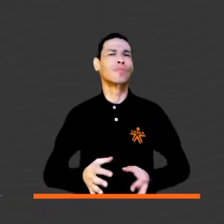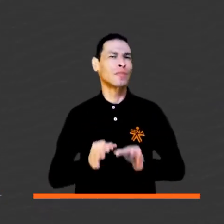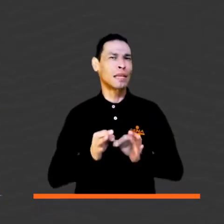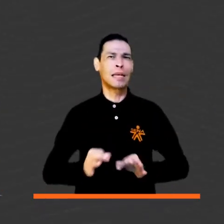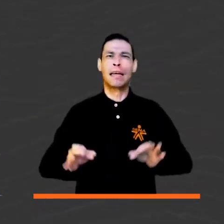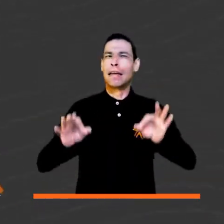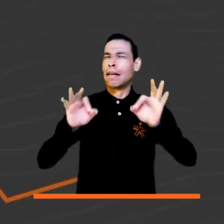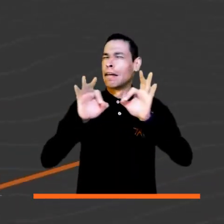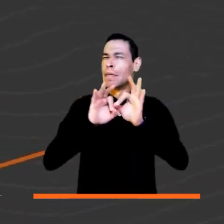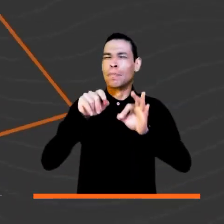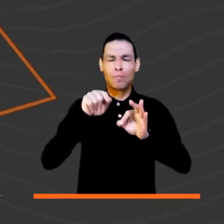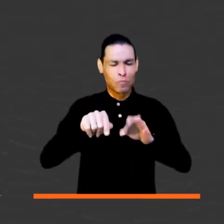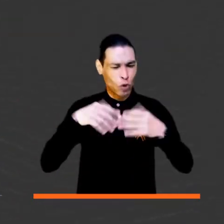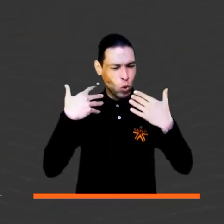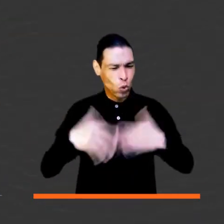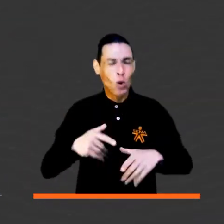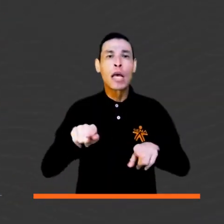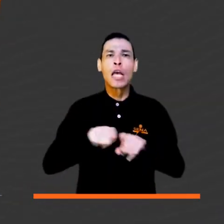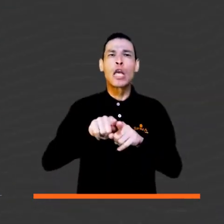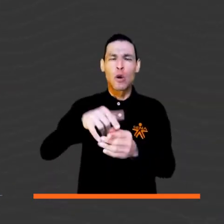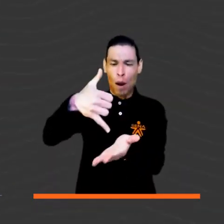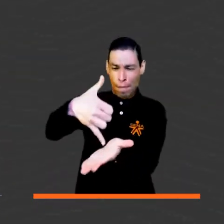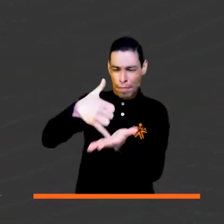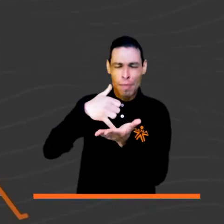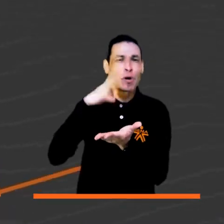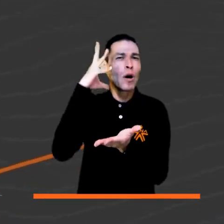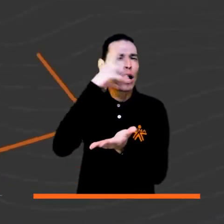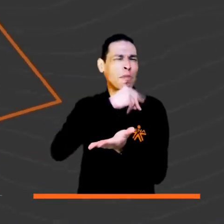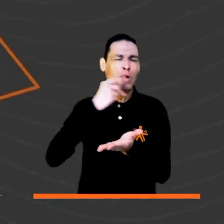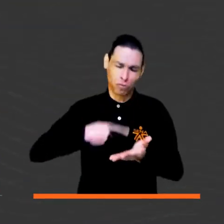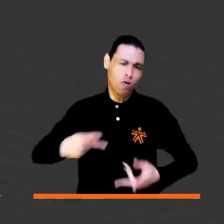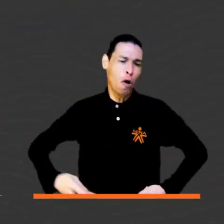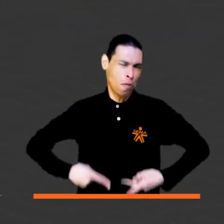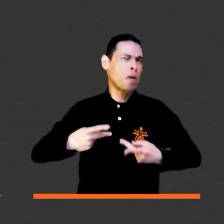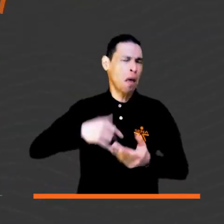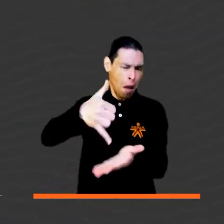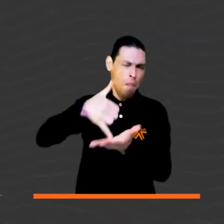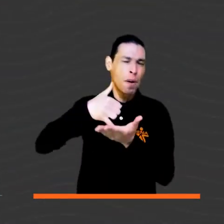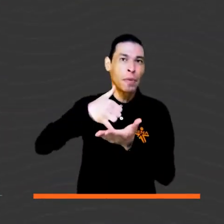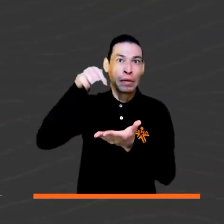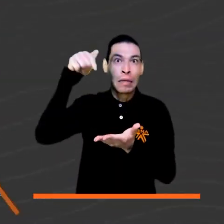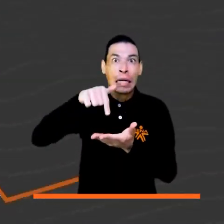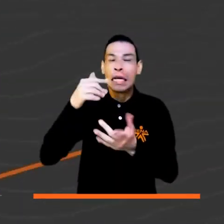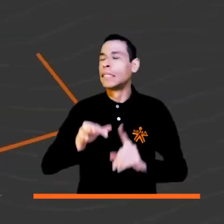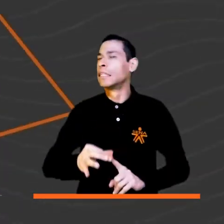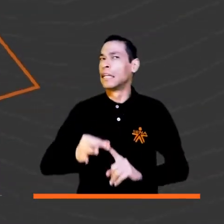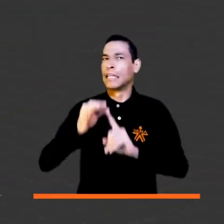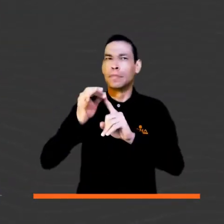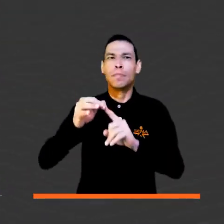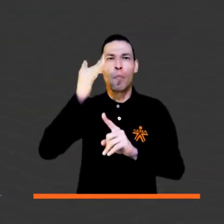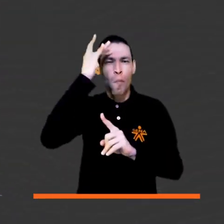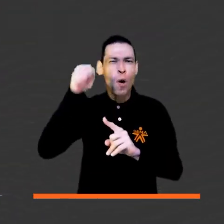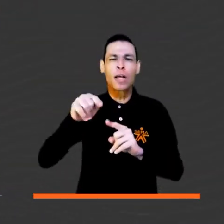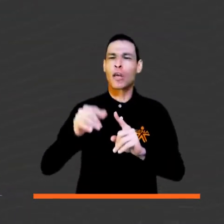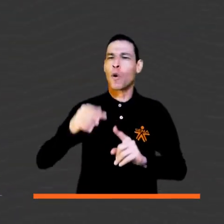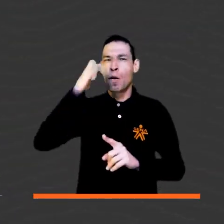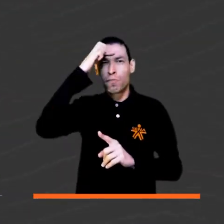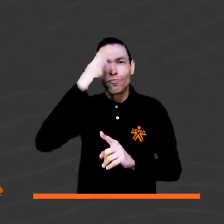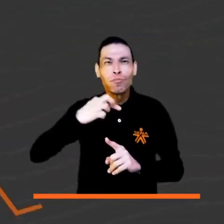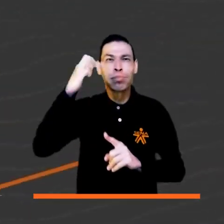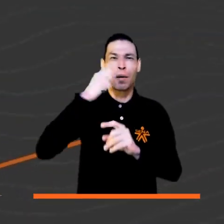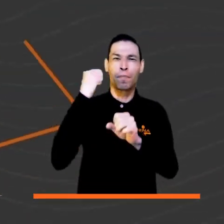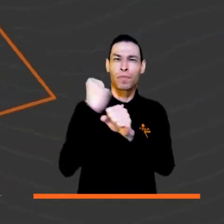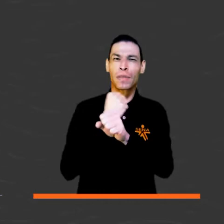diciéndoles justamente ahora que quizás es uno de los premios más lindos que he recibido en mi vida, porque es un premio que se basa en el profesionalismo, en